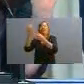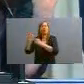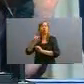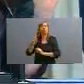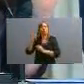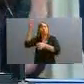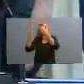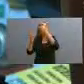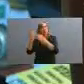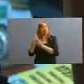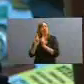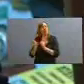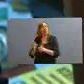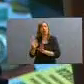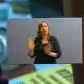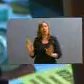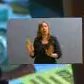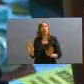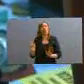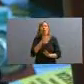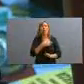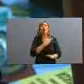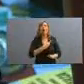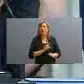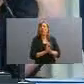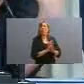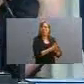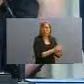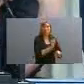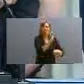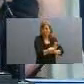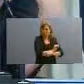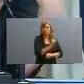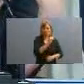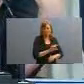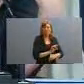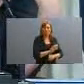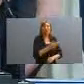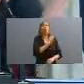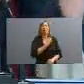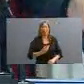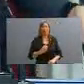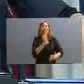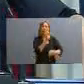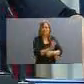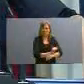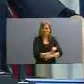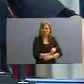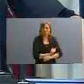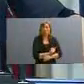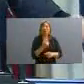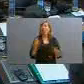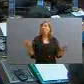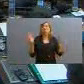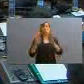modificó. Acá se echaron gobernadores, se encarcelaron gobernadores, presidentes, se cerró este